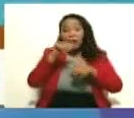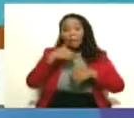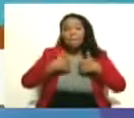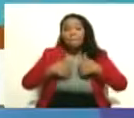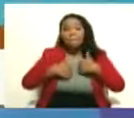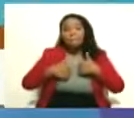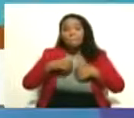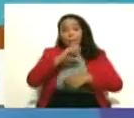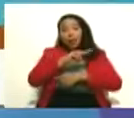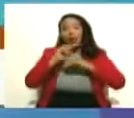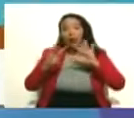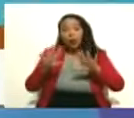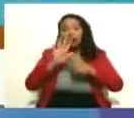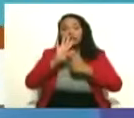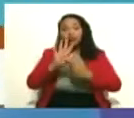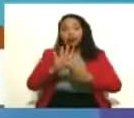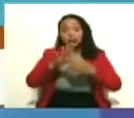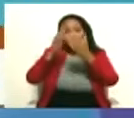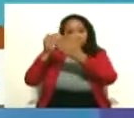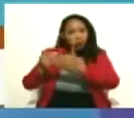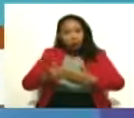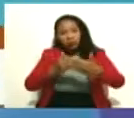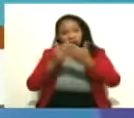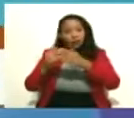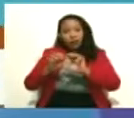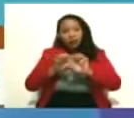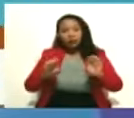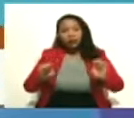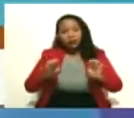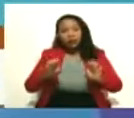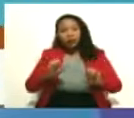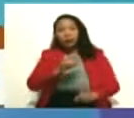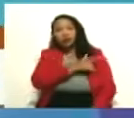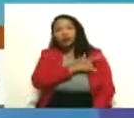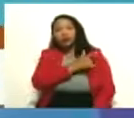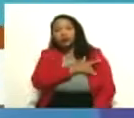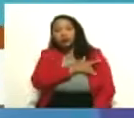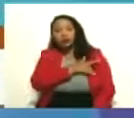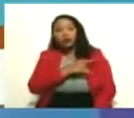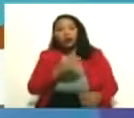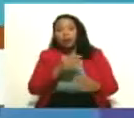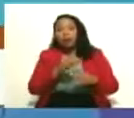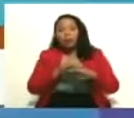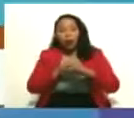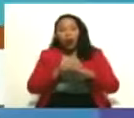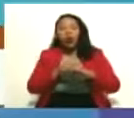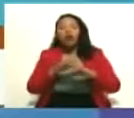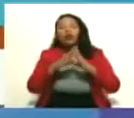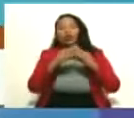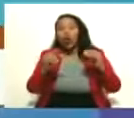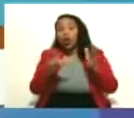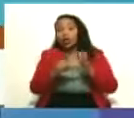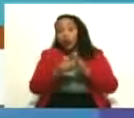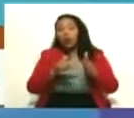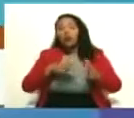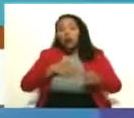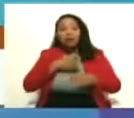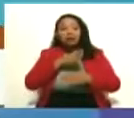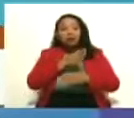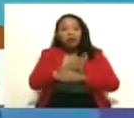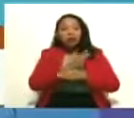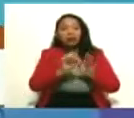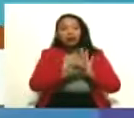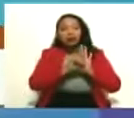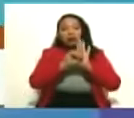anunciarlo, hay que decirlo al país, los estudiantes de educación media de nuestro país, en todos los liceos, podrán participar de forma